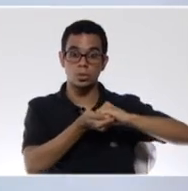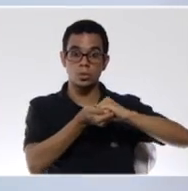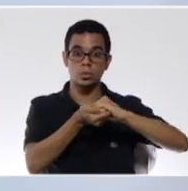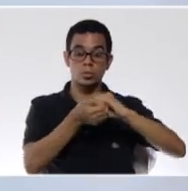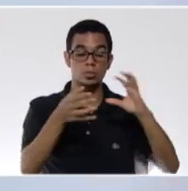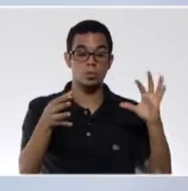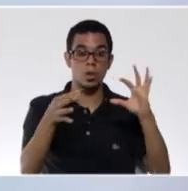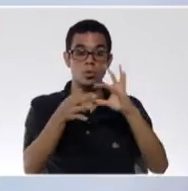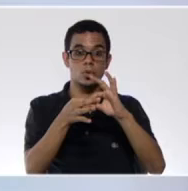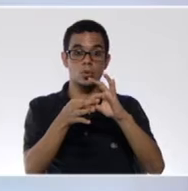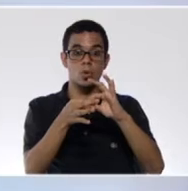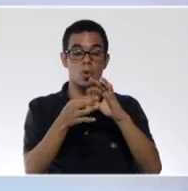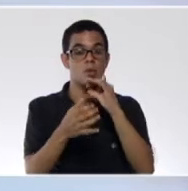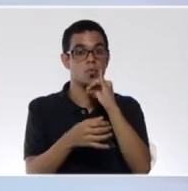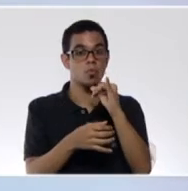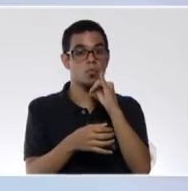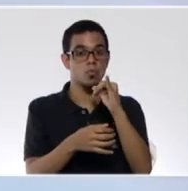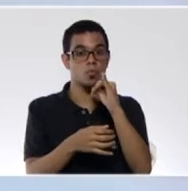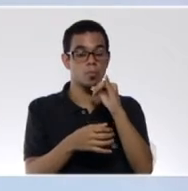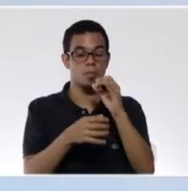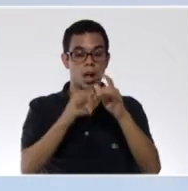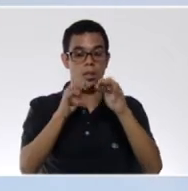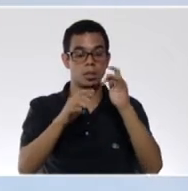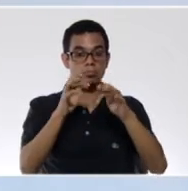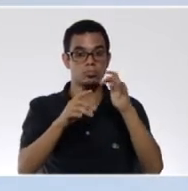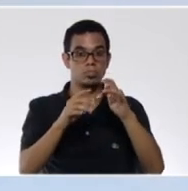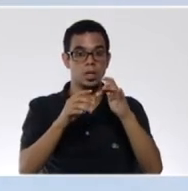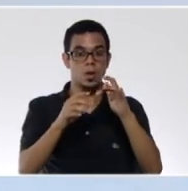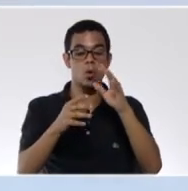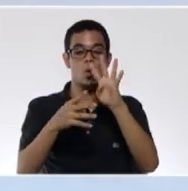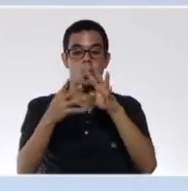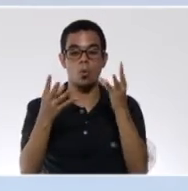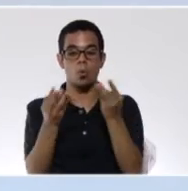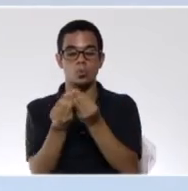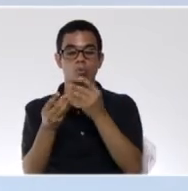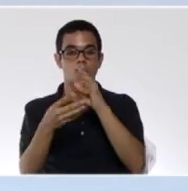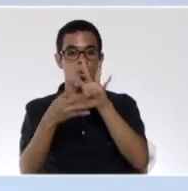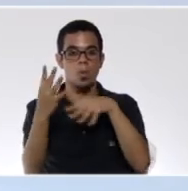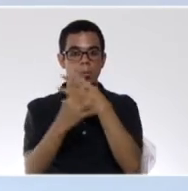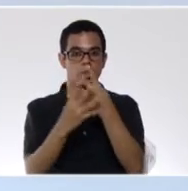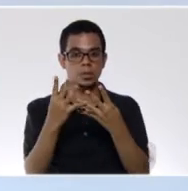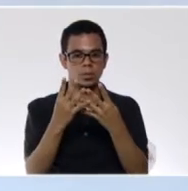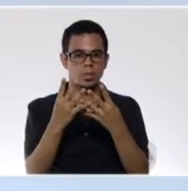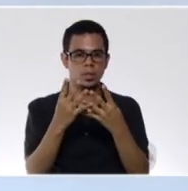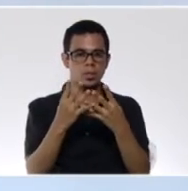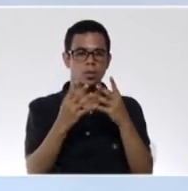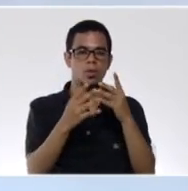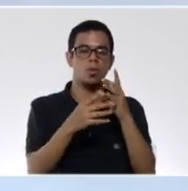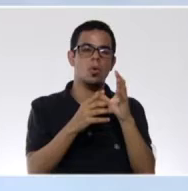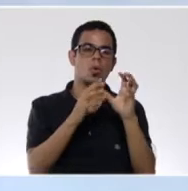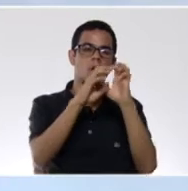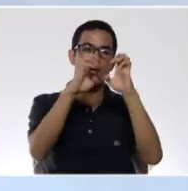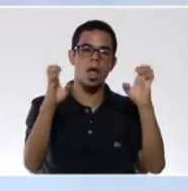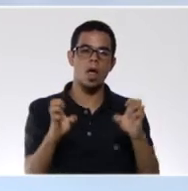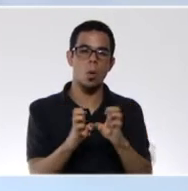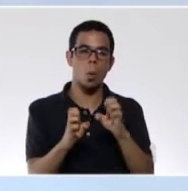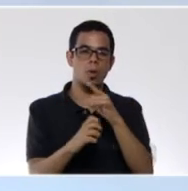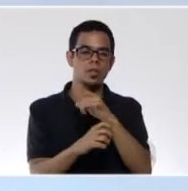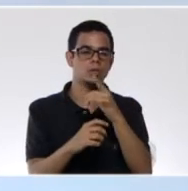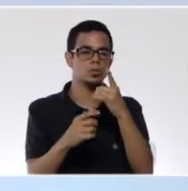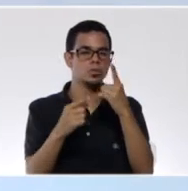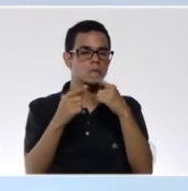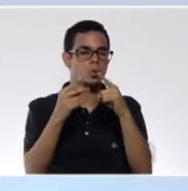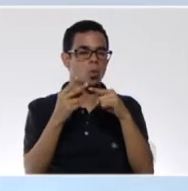de informática con matemática aplicados a las ecuaciones cuadráticas, a la graficación de parábolas